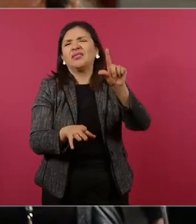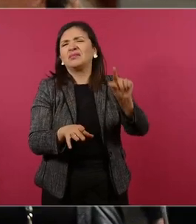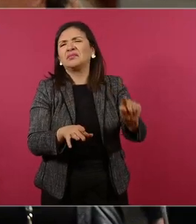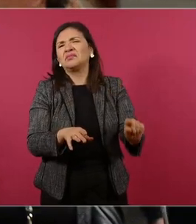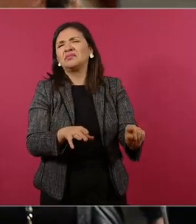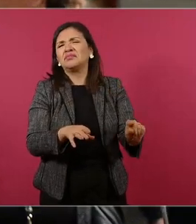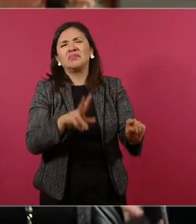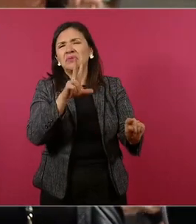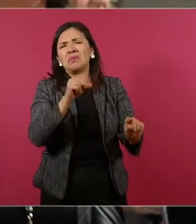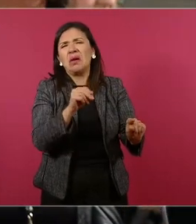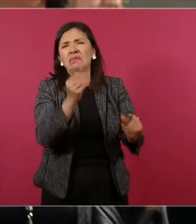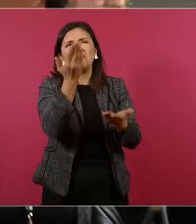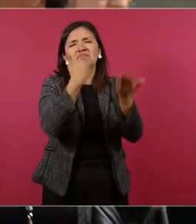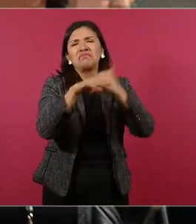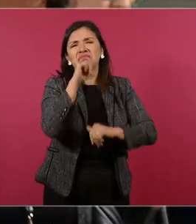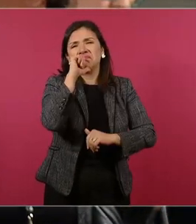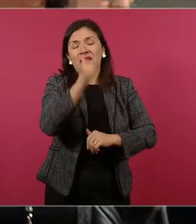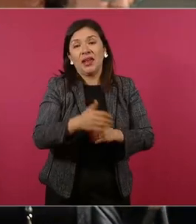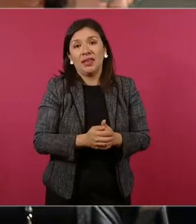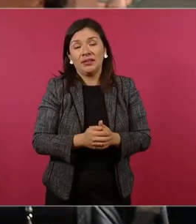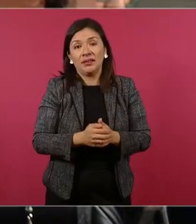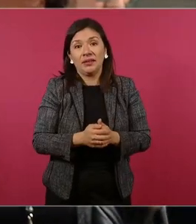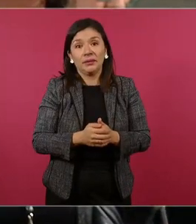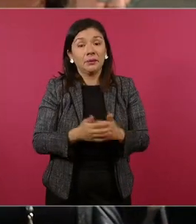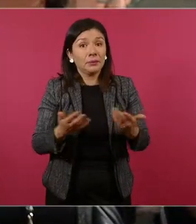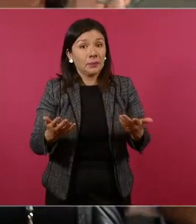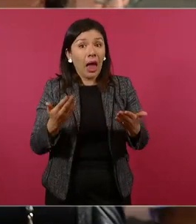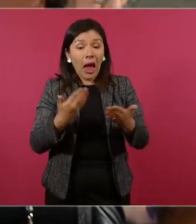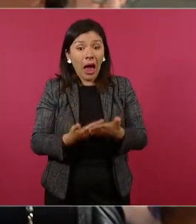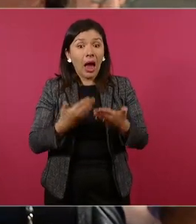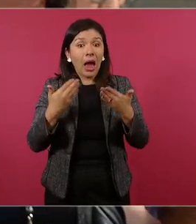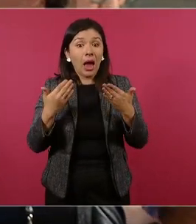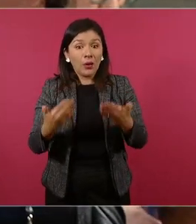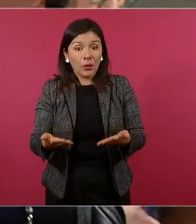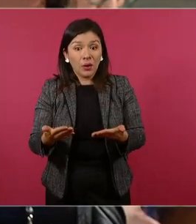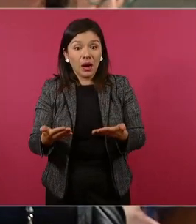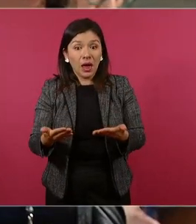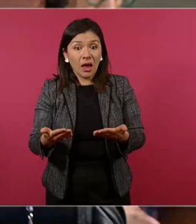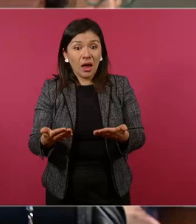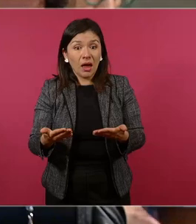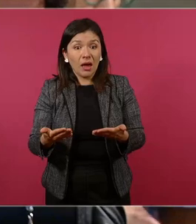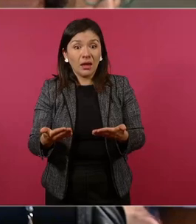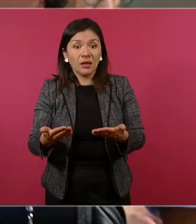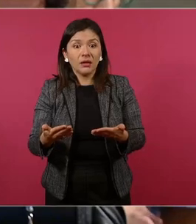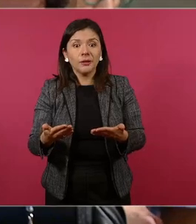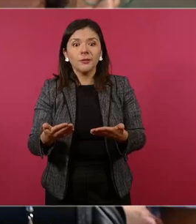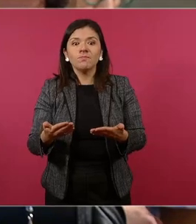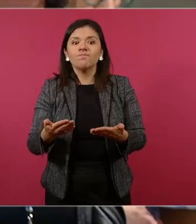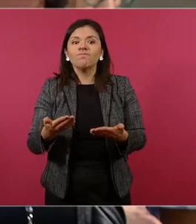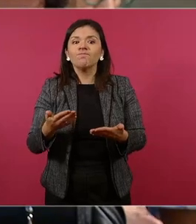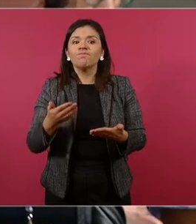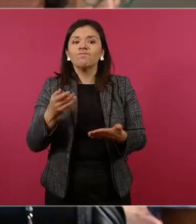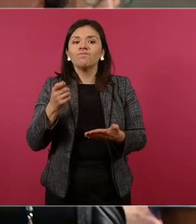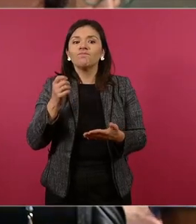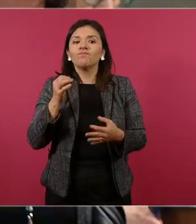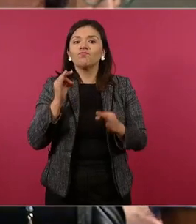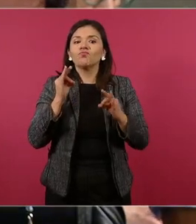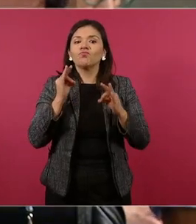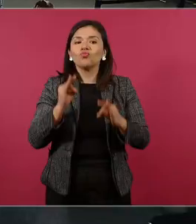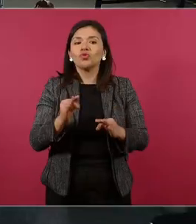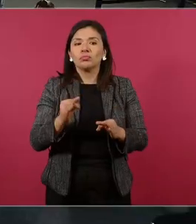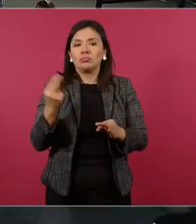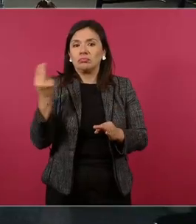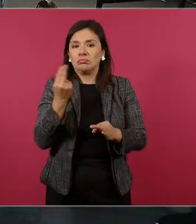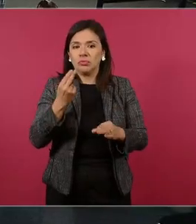marginal ahora es como para